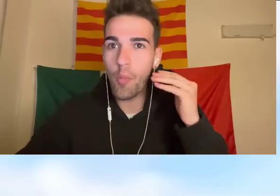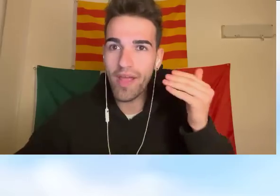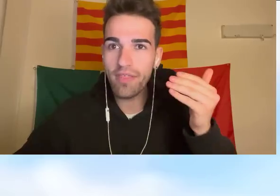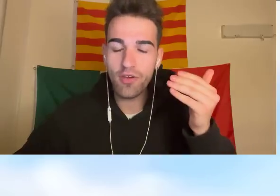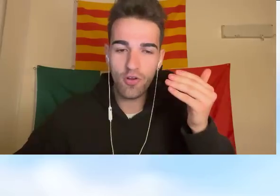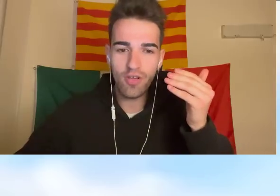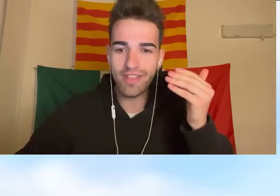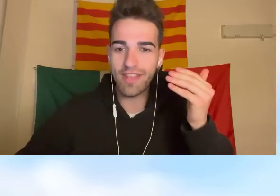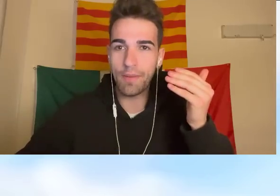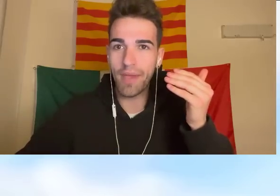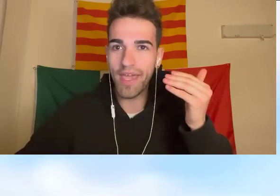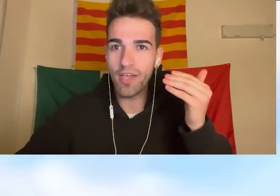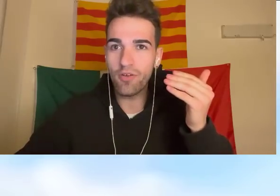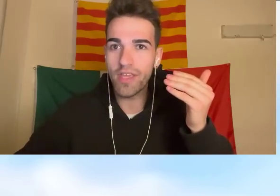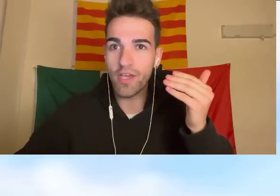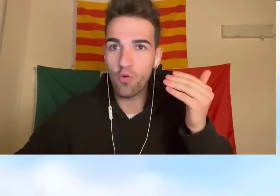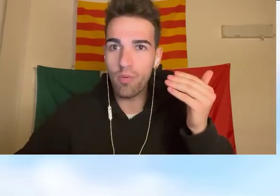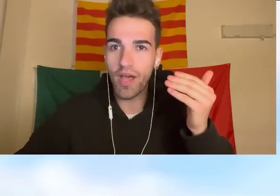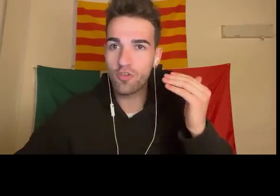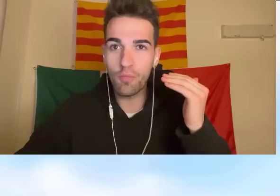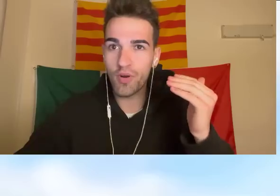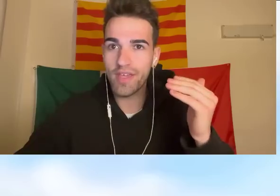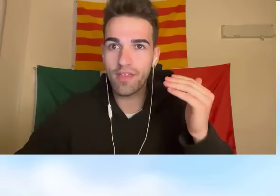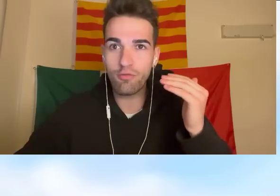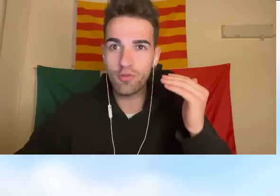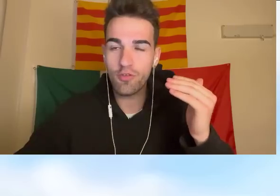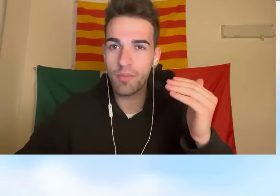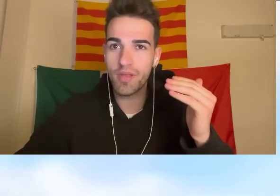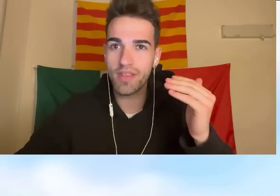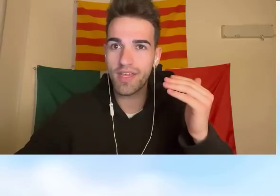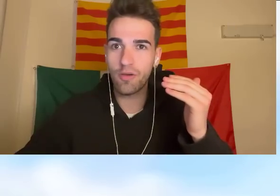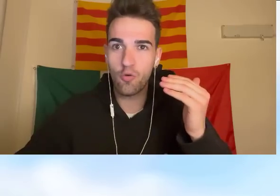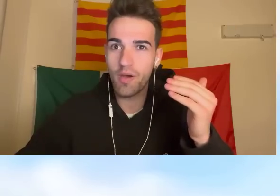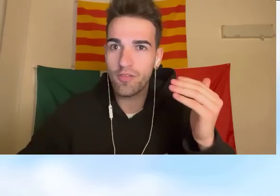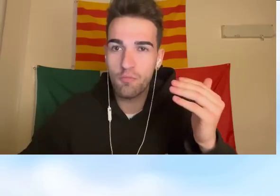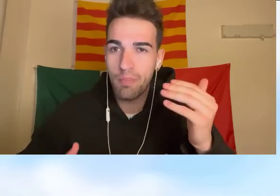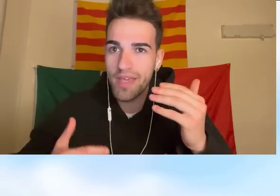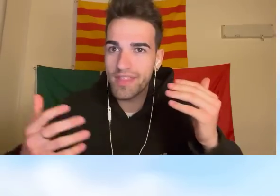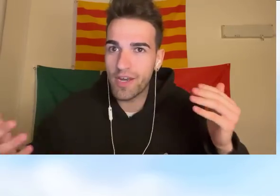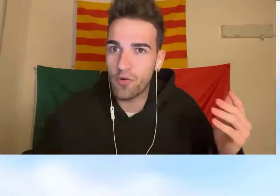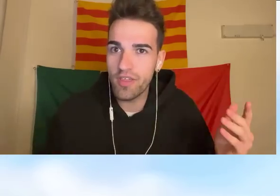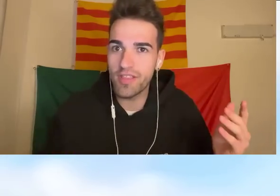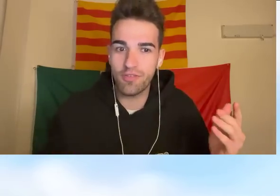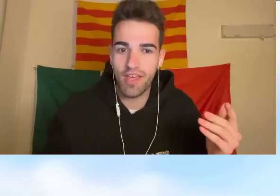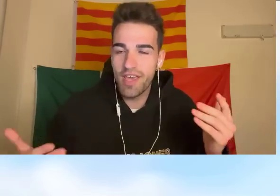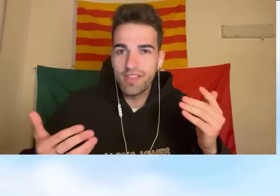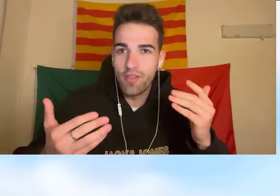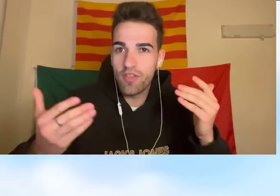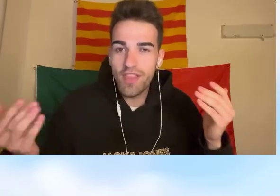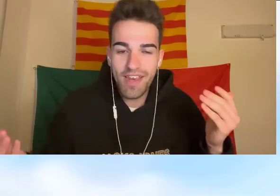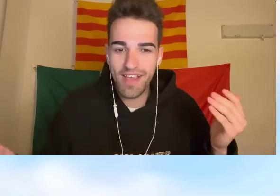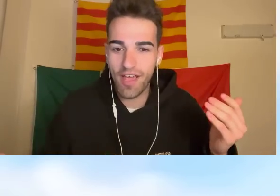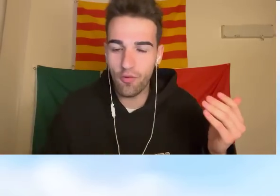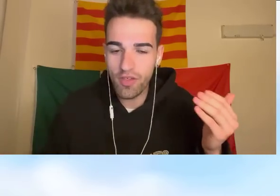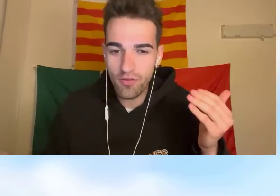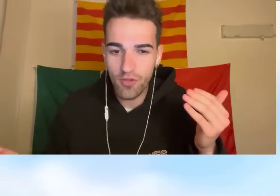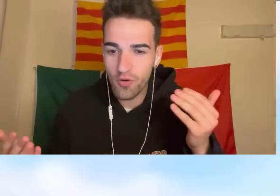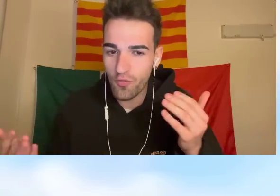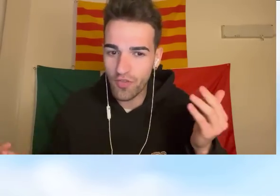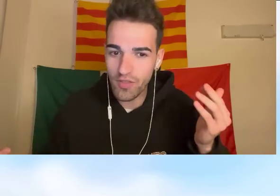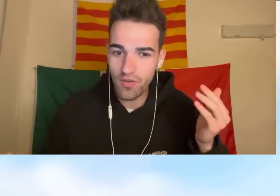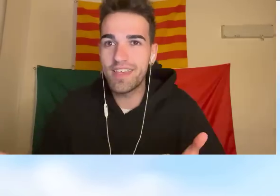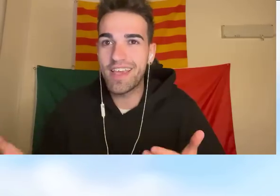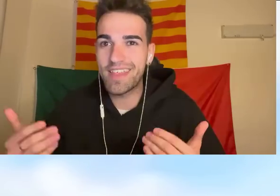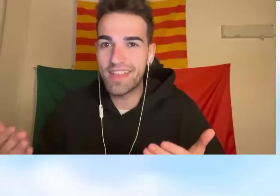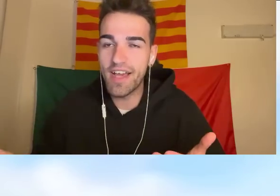en un comercio, ¿no?, entre México y Cuba. Solo porque Estados Unidos se piensa que Cuba es un país terrorista. O sea, ¿de dónde han sacado eso? Yo